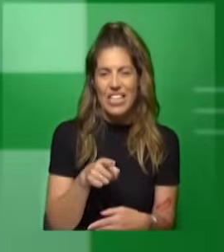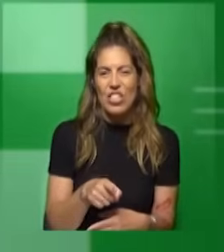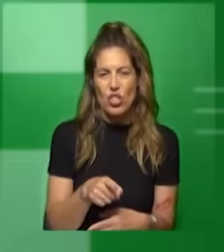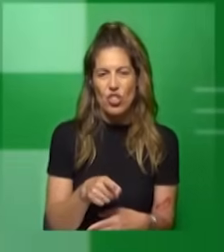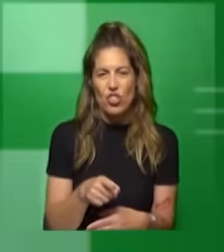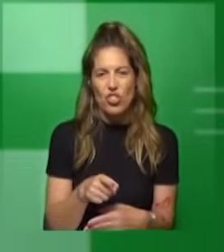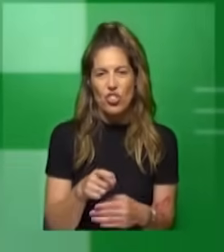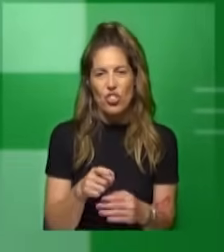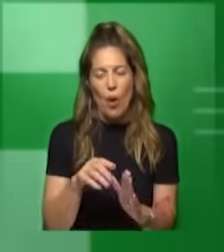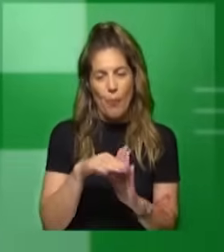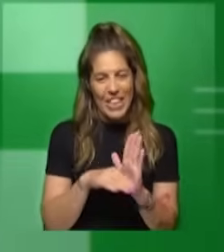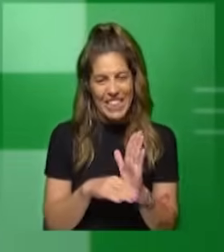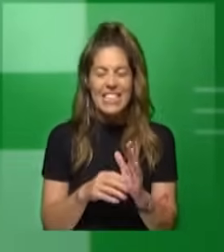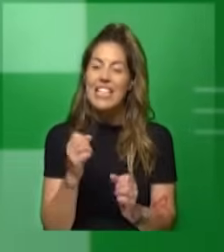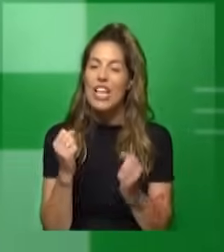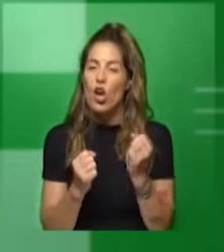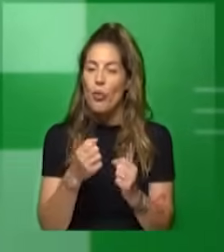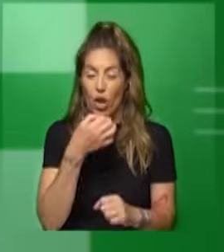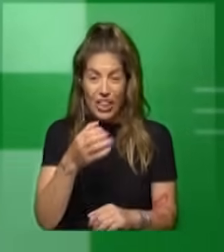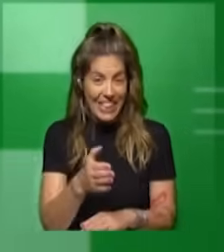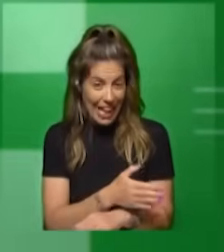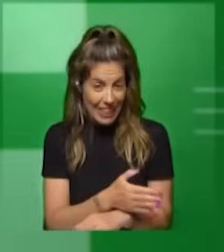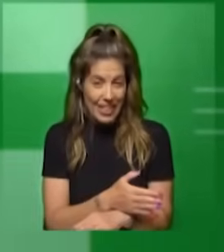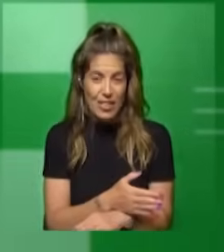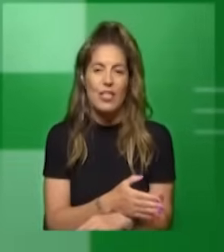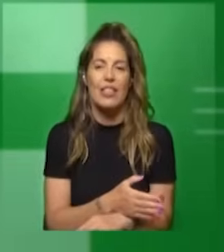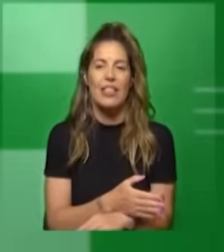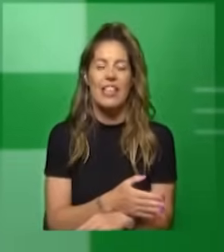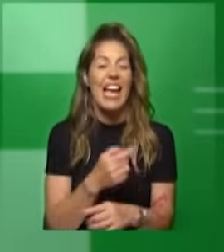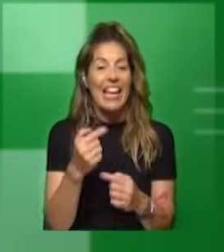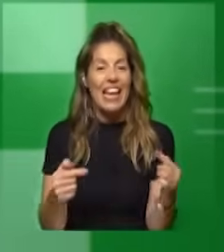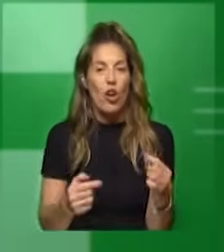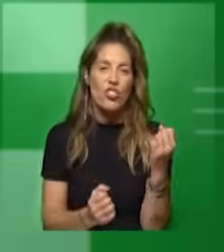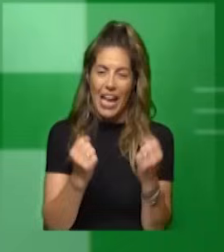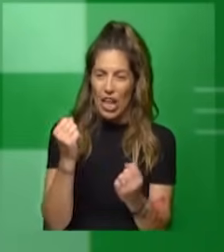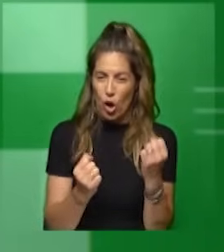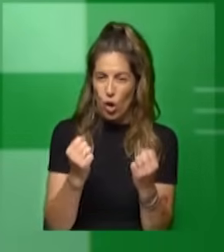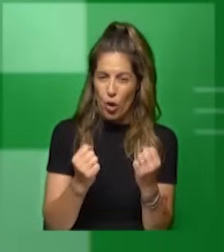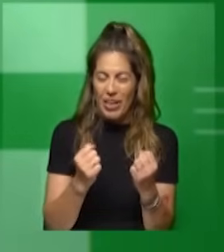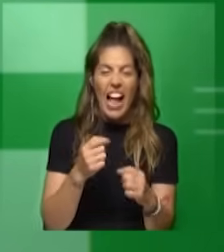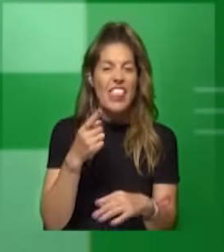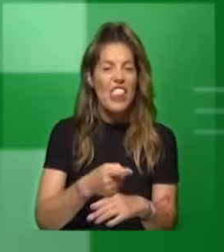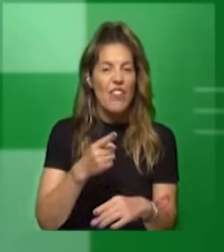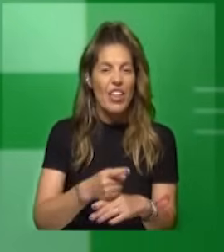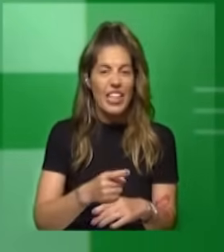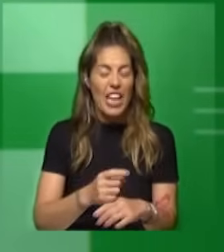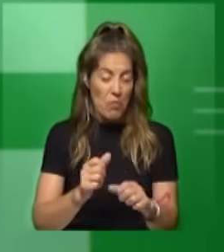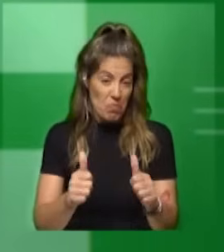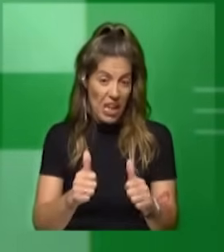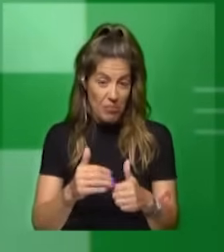índices económicos que mencioné al principio, ¿no? que las cosas económicamente deberían estar yendo